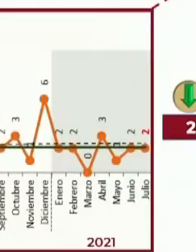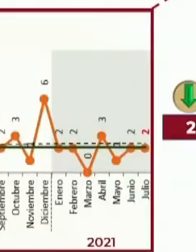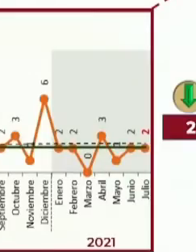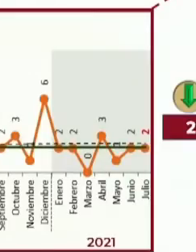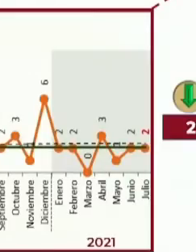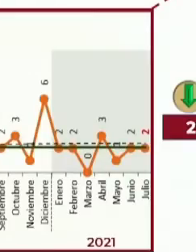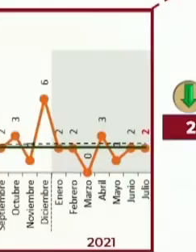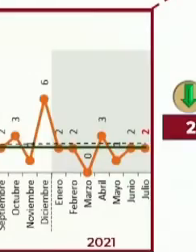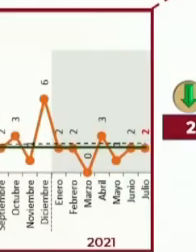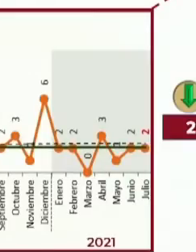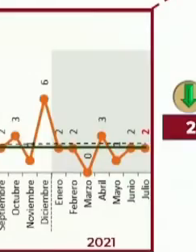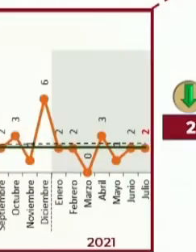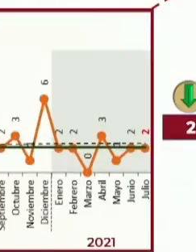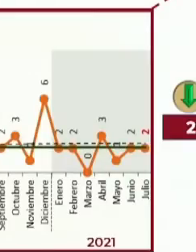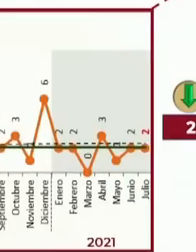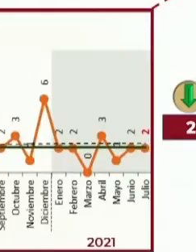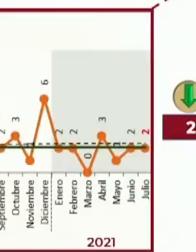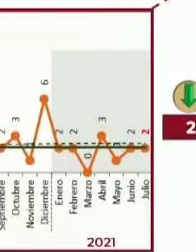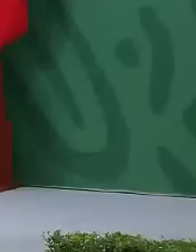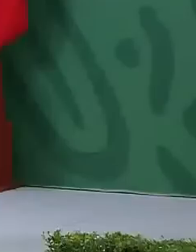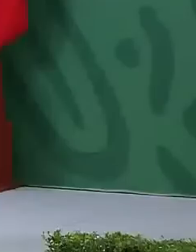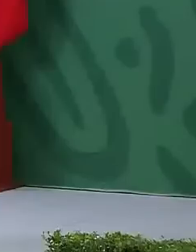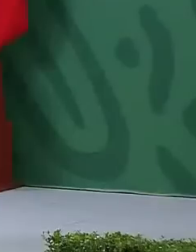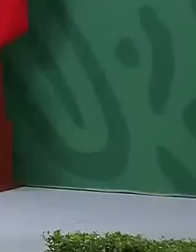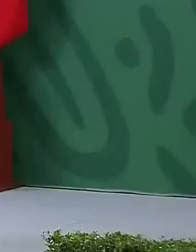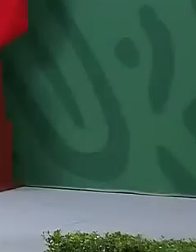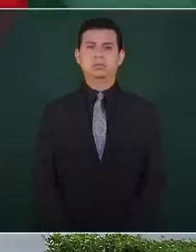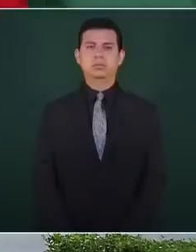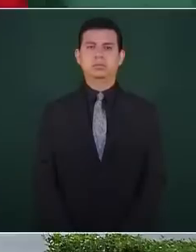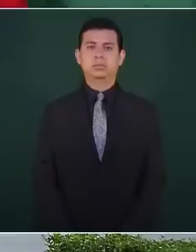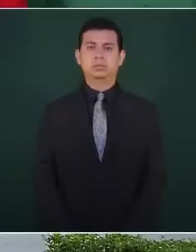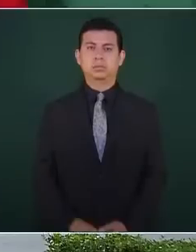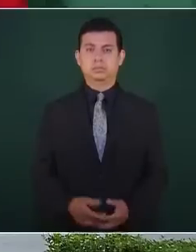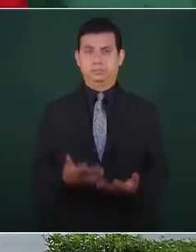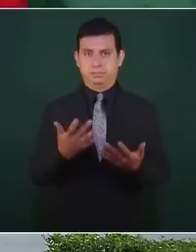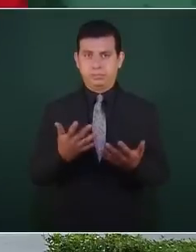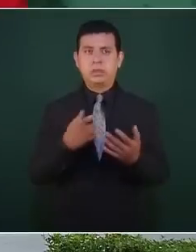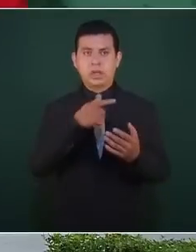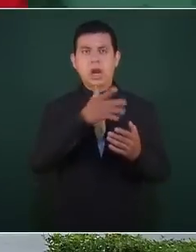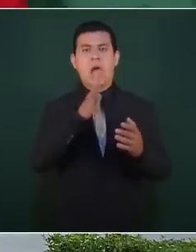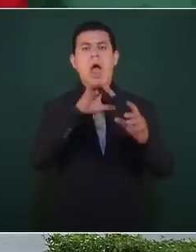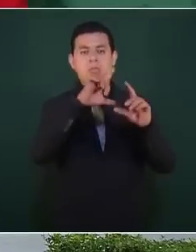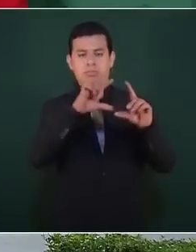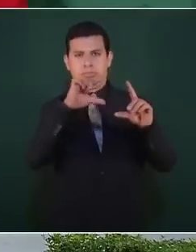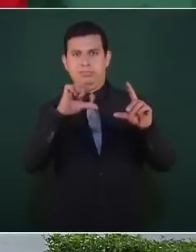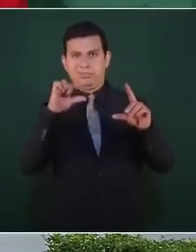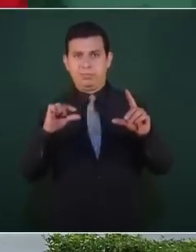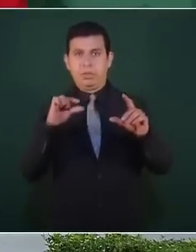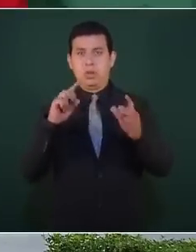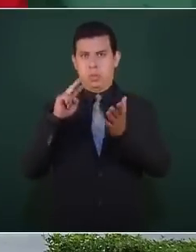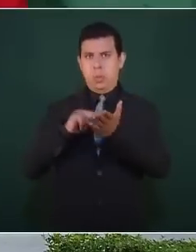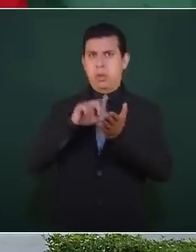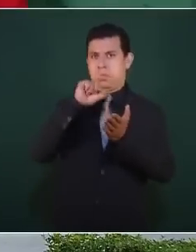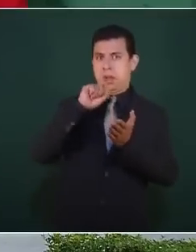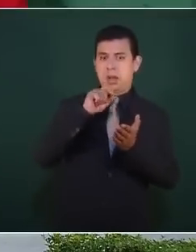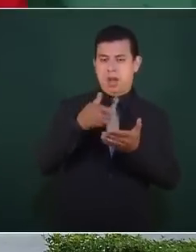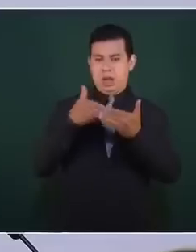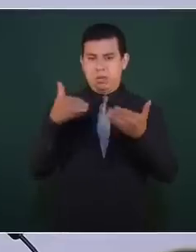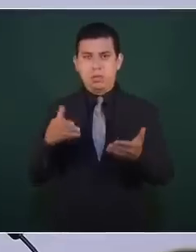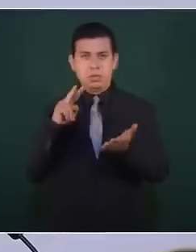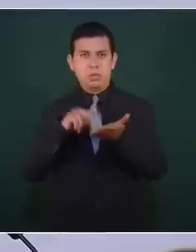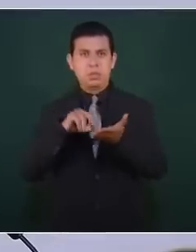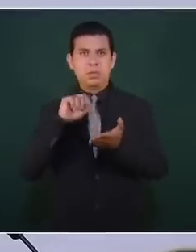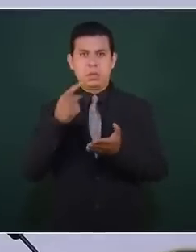tendencia hacia la baja, aunque los números son reducidos. Tienen en lo que va del 2021 12 eventos